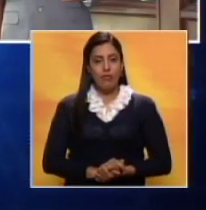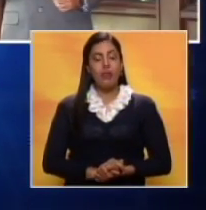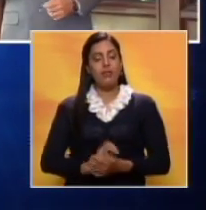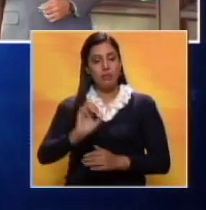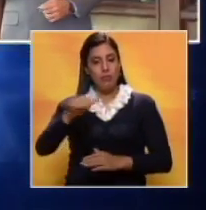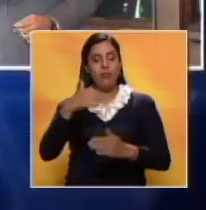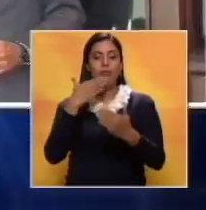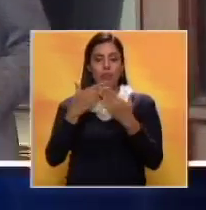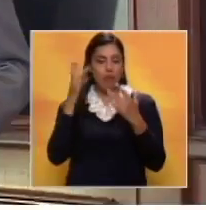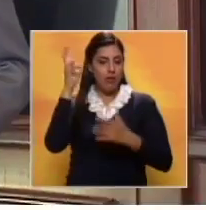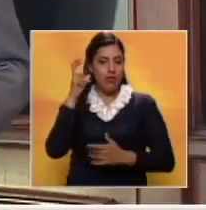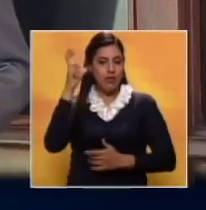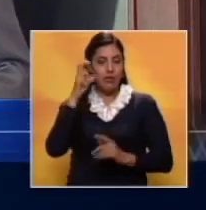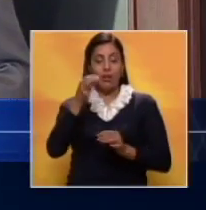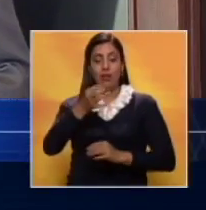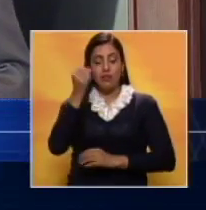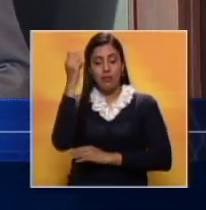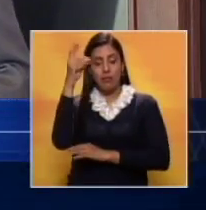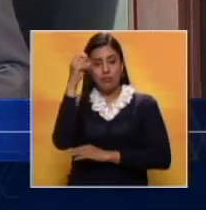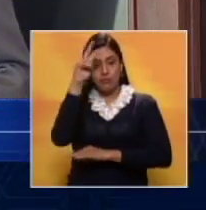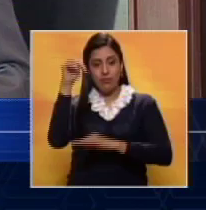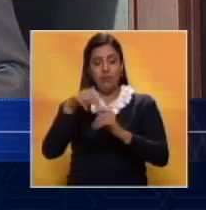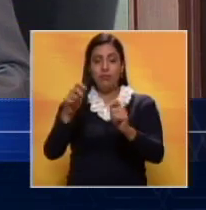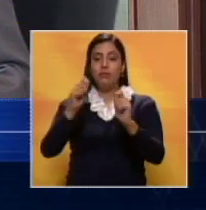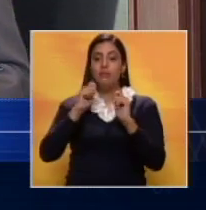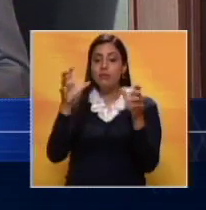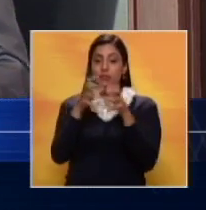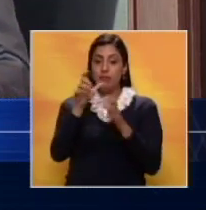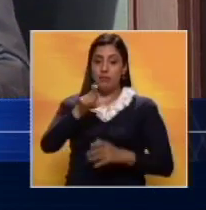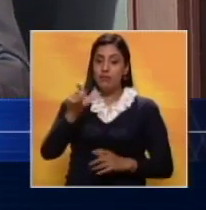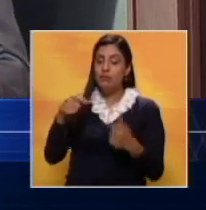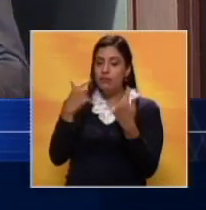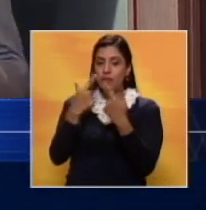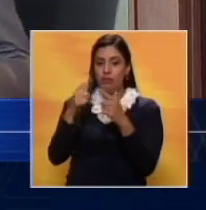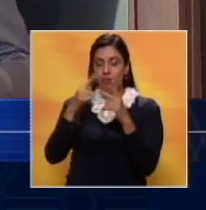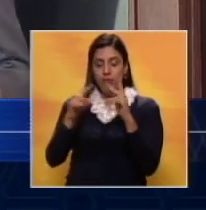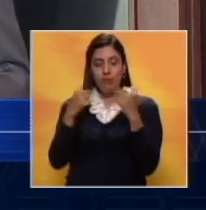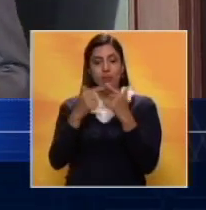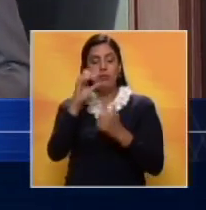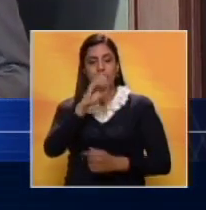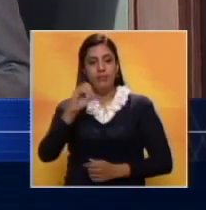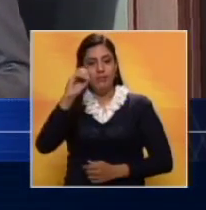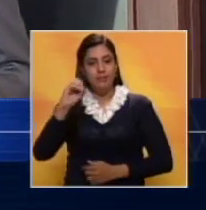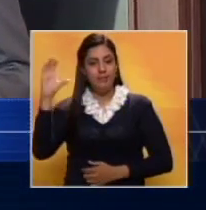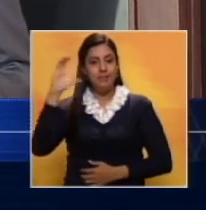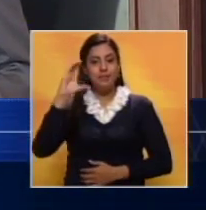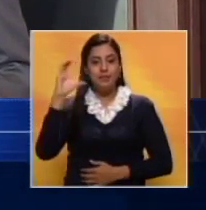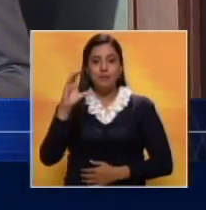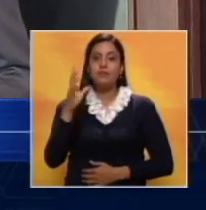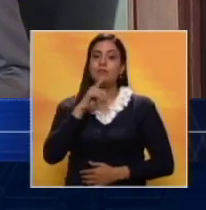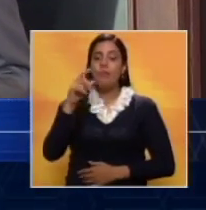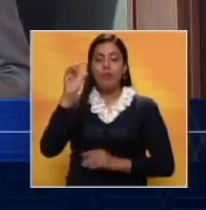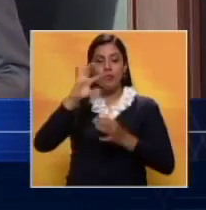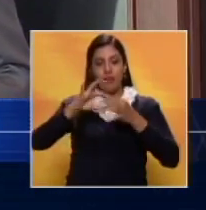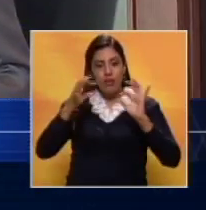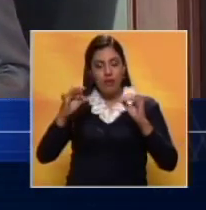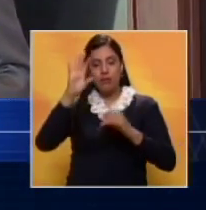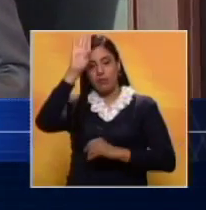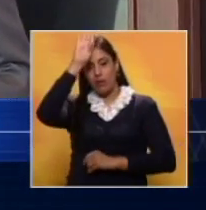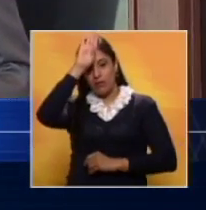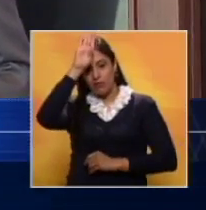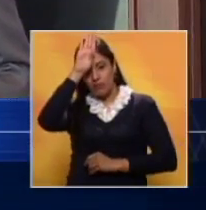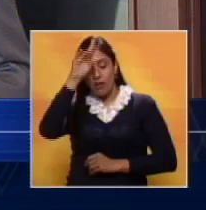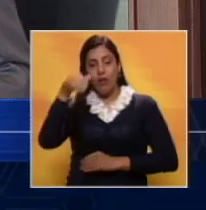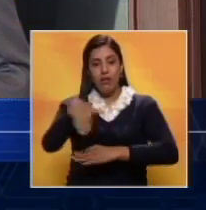Sí, gracias. Buenas tardes. La Asamblea Nacional recibe hoy a vecinos de varias de las zonas del oeste de la capital, como El Paraíso,